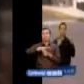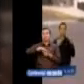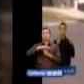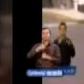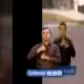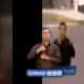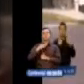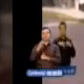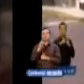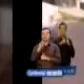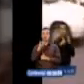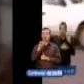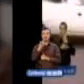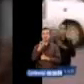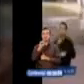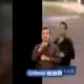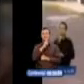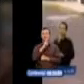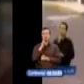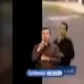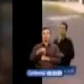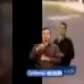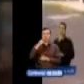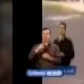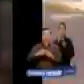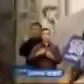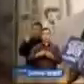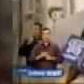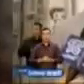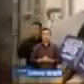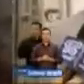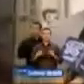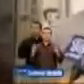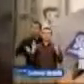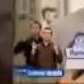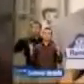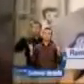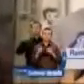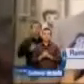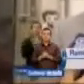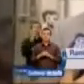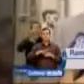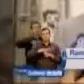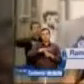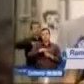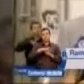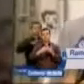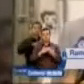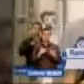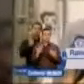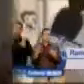Canadá, Marianne Tremblay, en un restaurante del norte de Quito. Es un tema de nueva embajadora, de